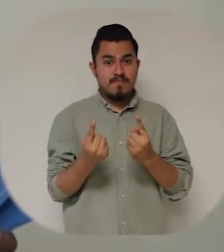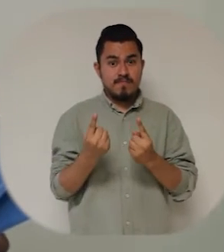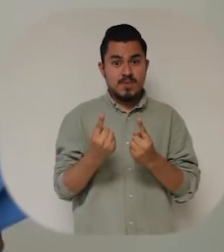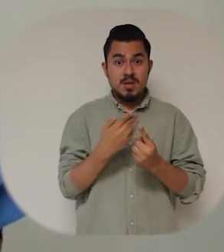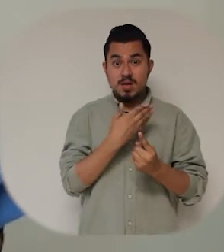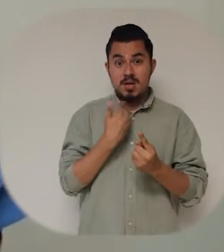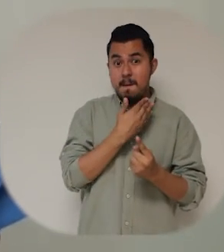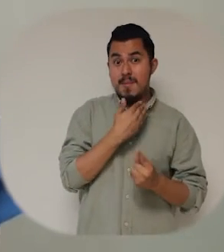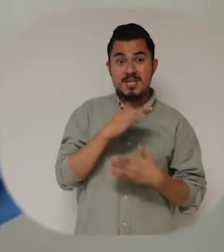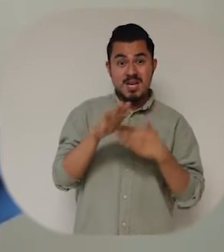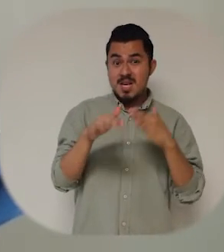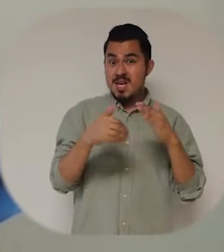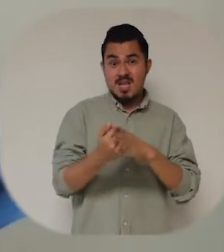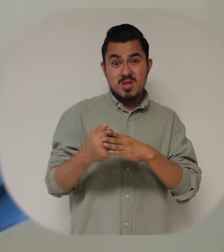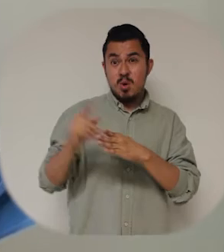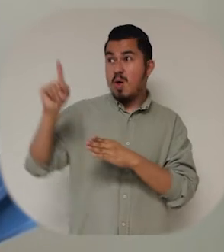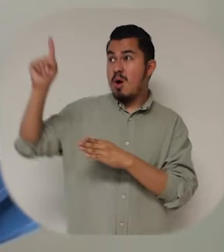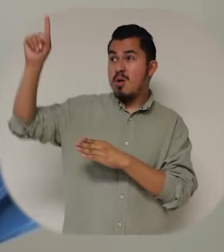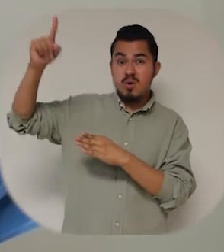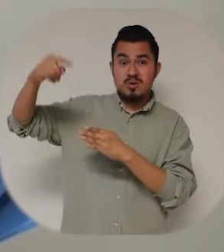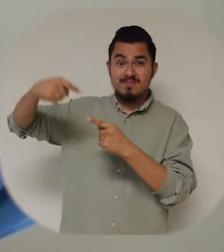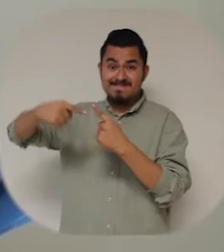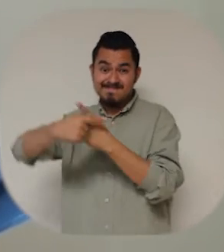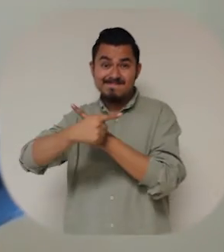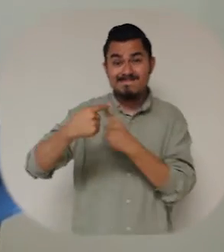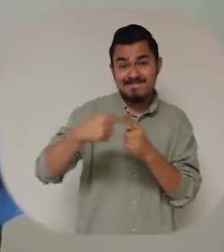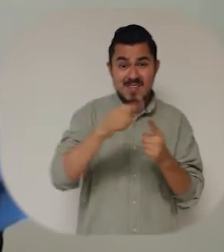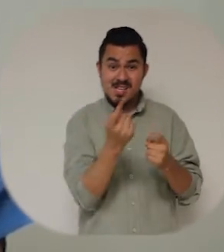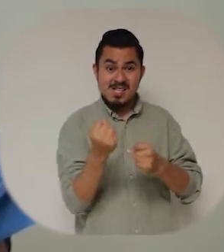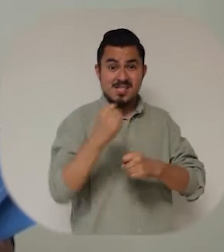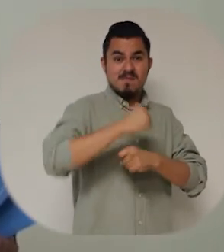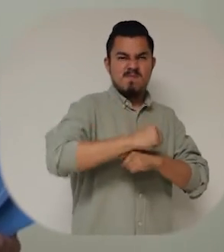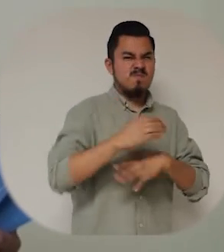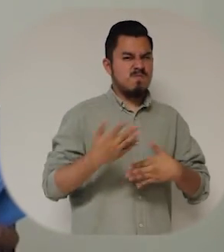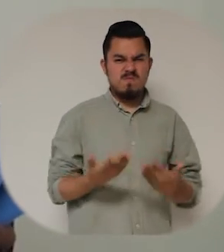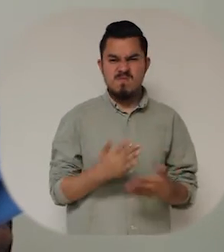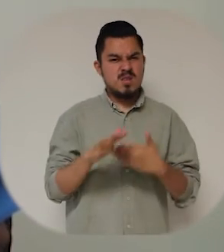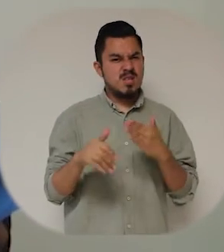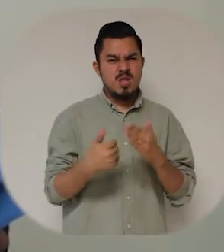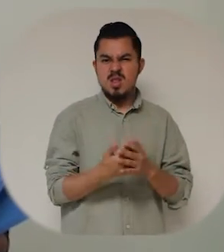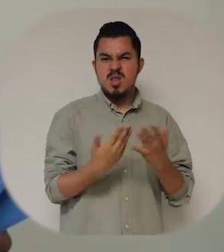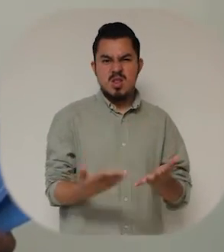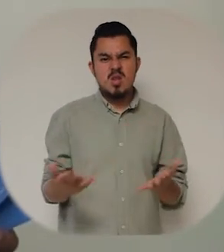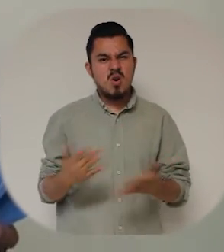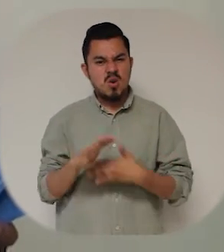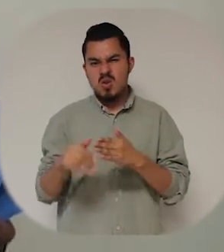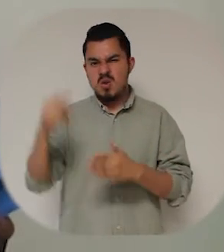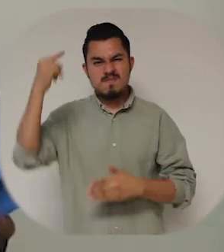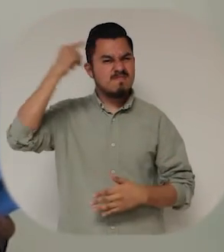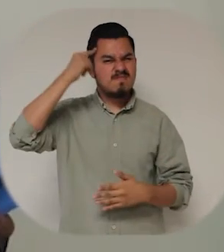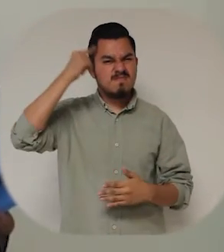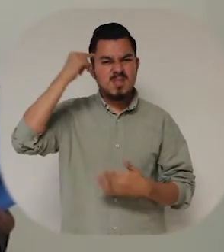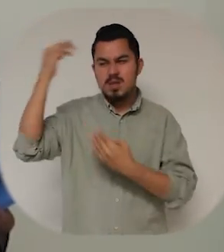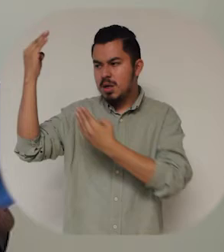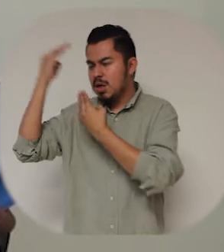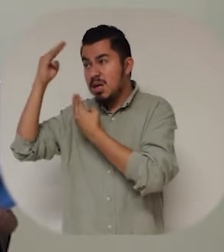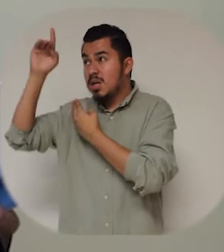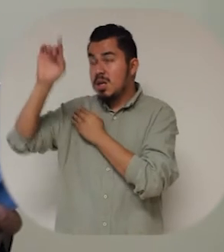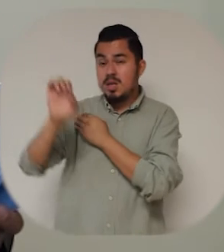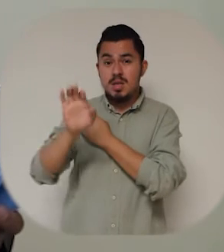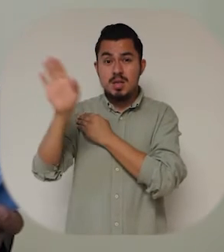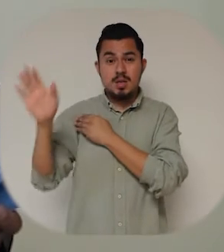llevando todo cautivo todo pensamiento a la obediencia a Cristo, y estando prontos para castigar